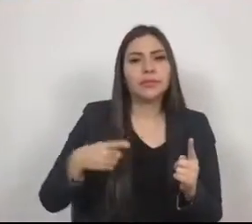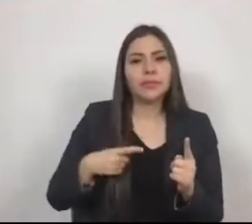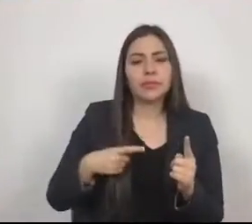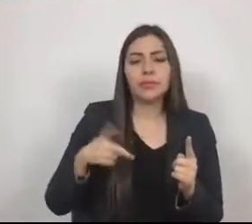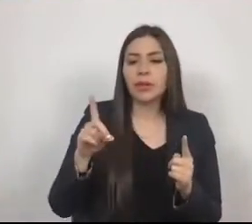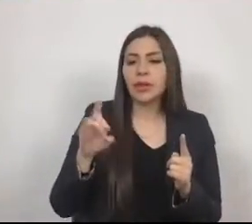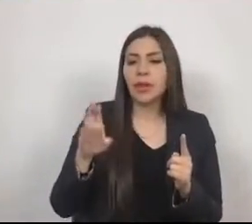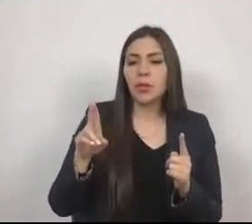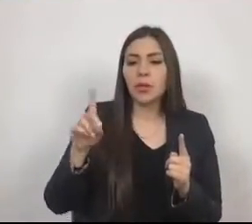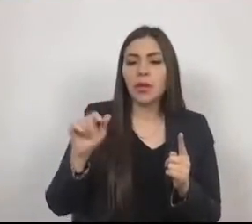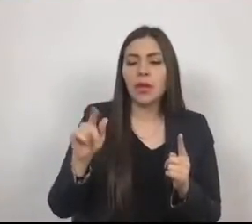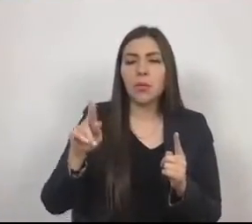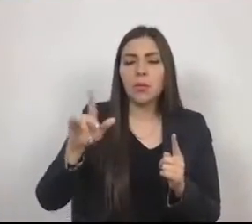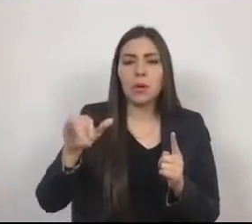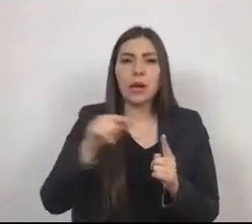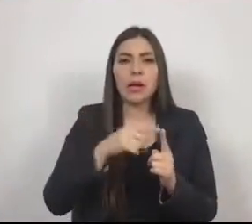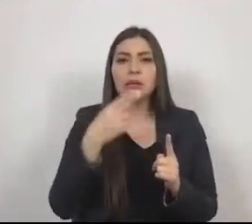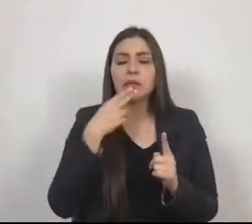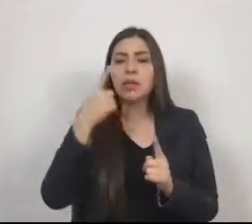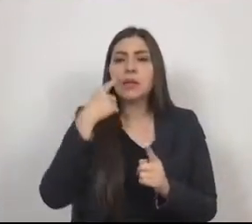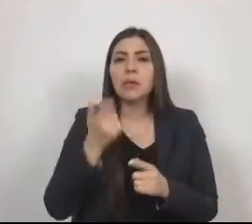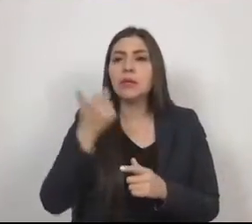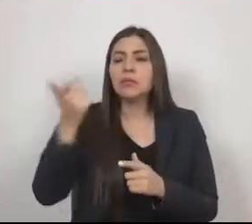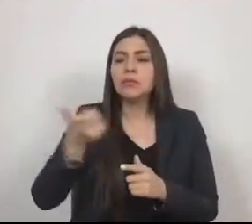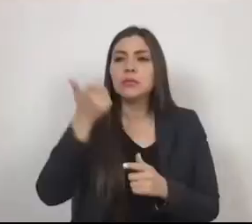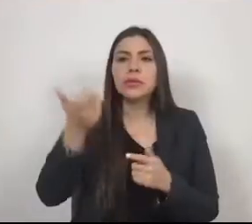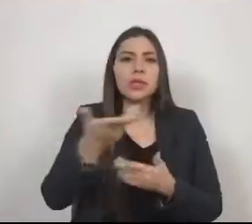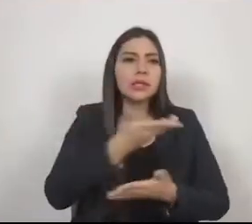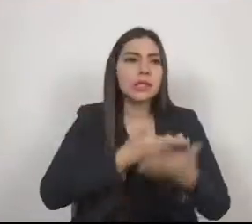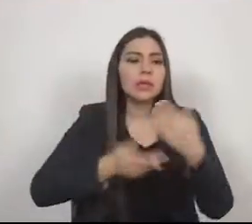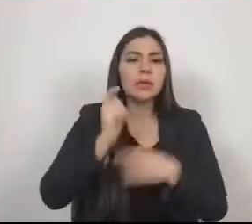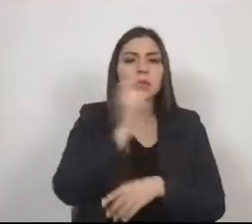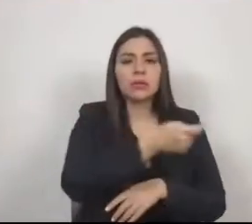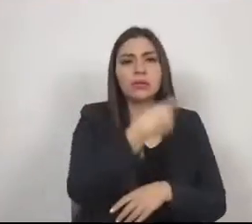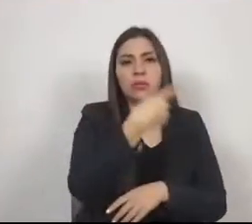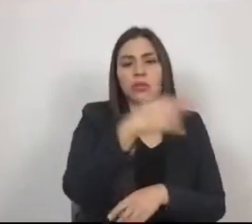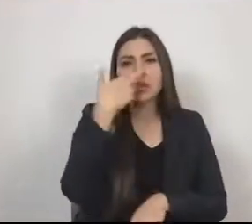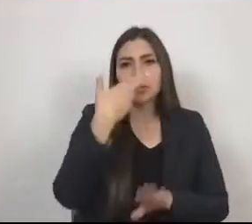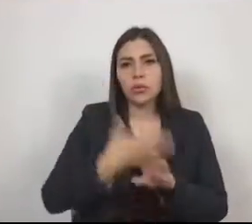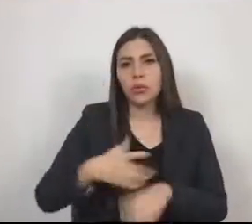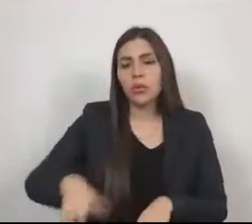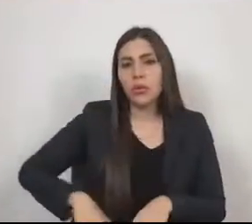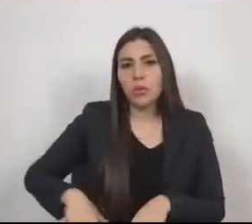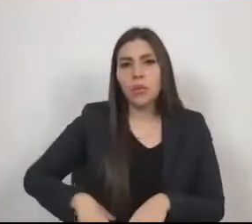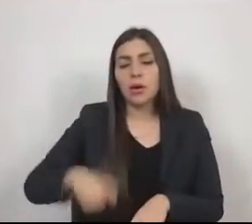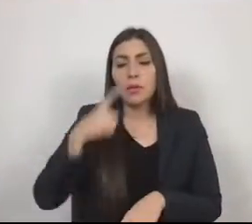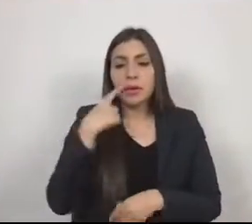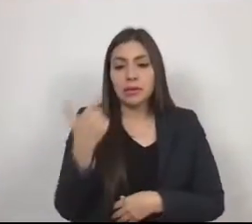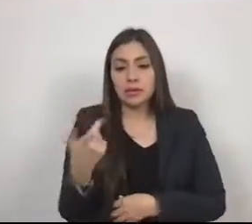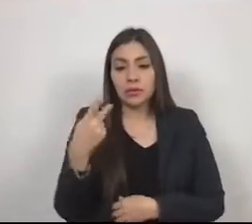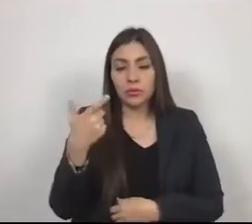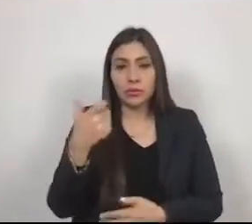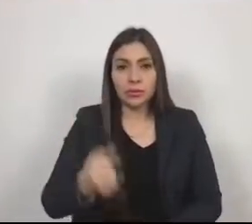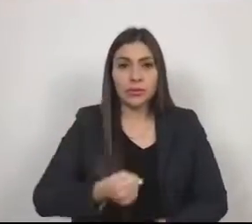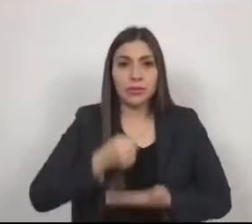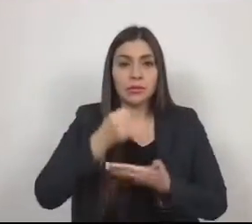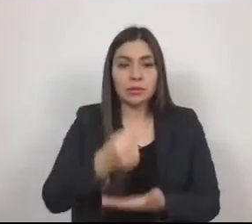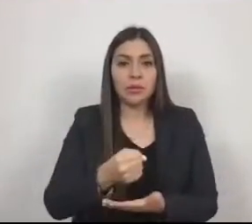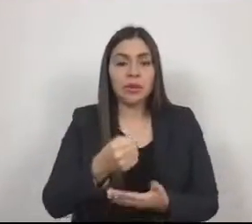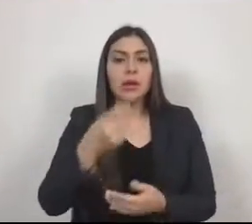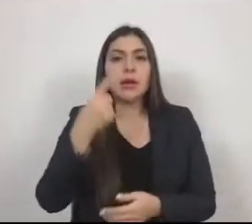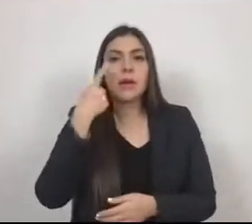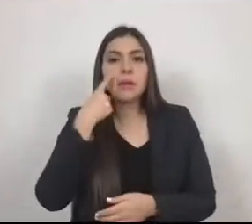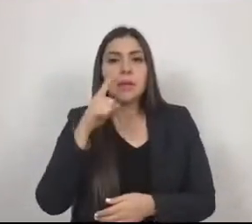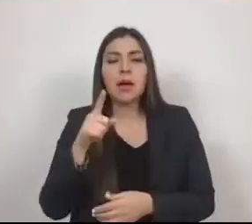ejecución de las obras y servicios encomendados al gobierno, complementando su recurso para sus recursos ordinarios, se